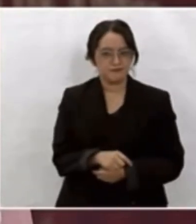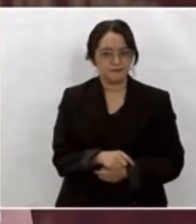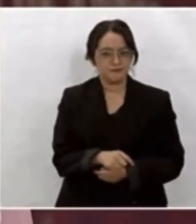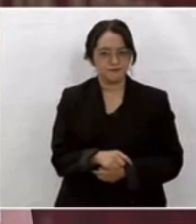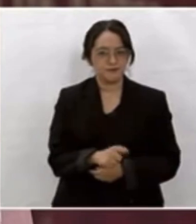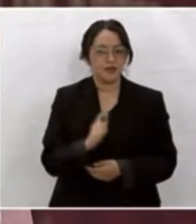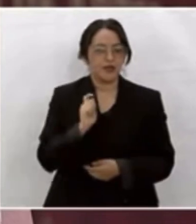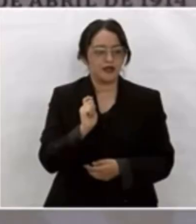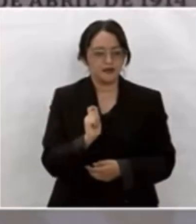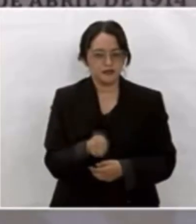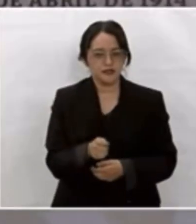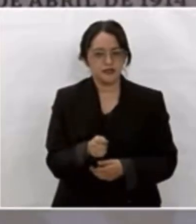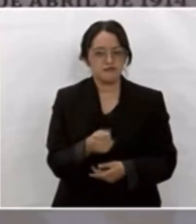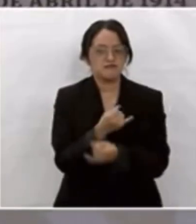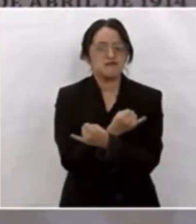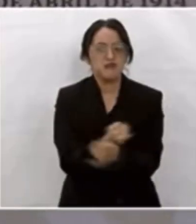nuestra soberanía.